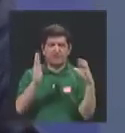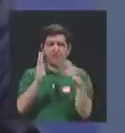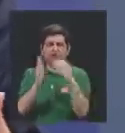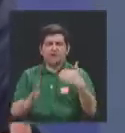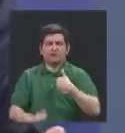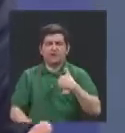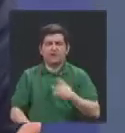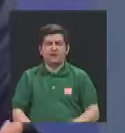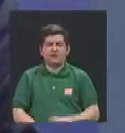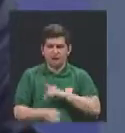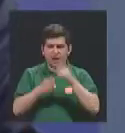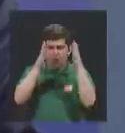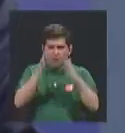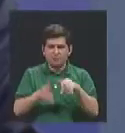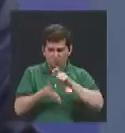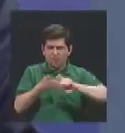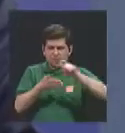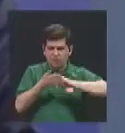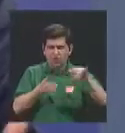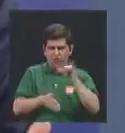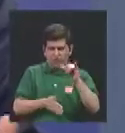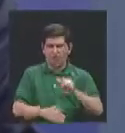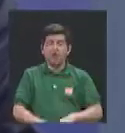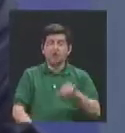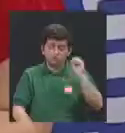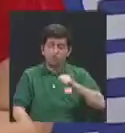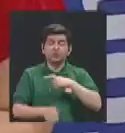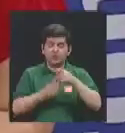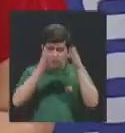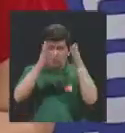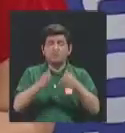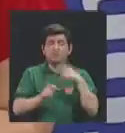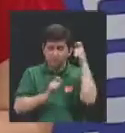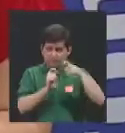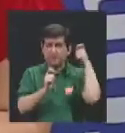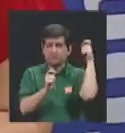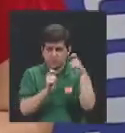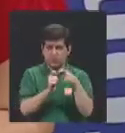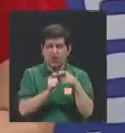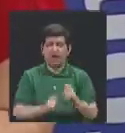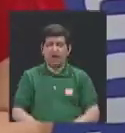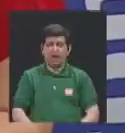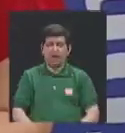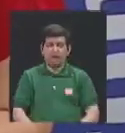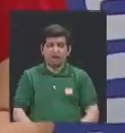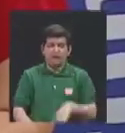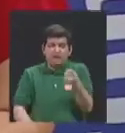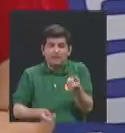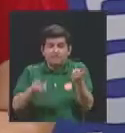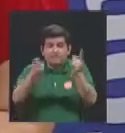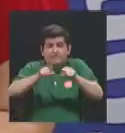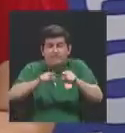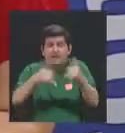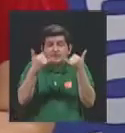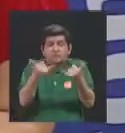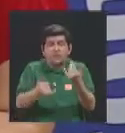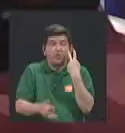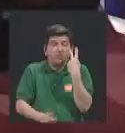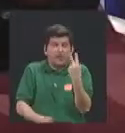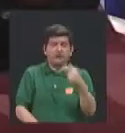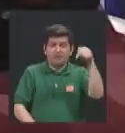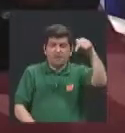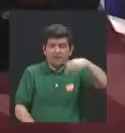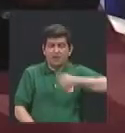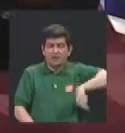de gestación de ese guión. Y del profesional que está escribiendo ese guión. Del profesional, sí, exacto. O sea,